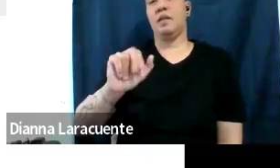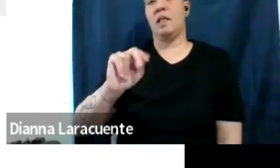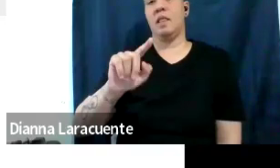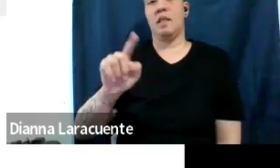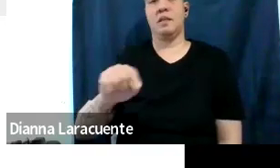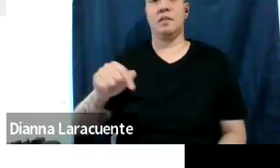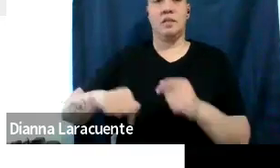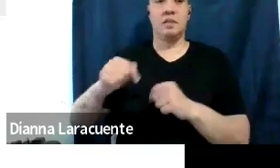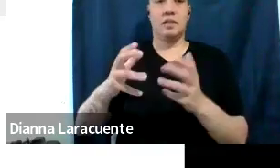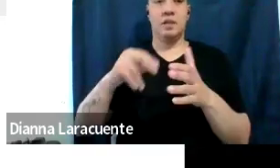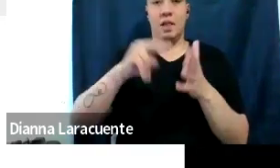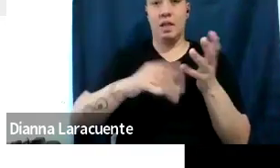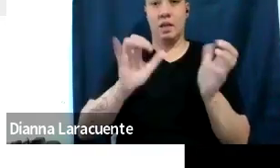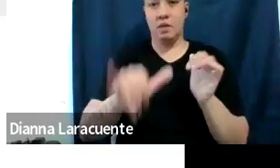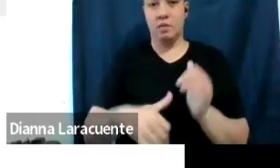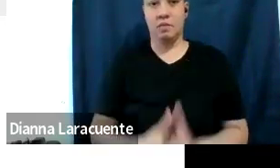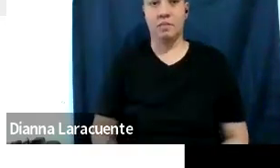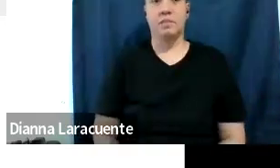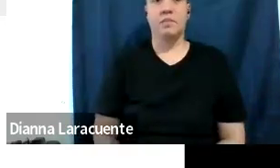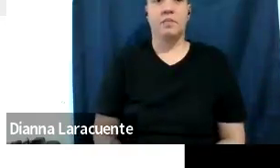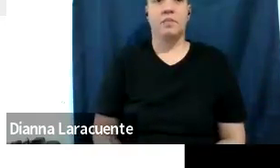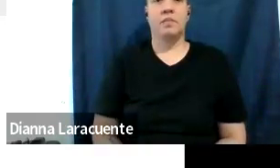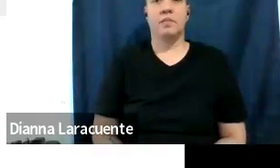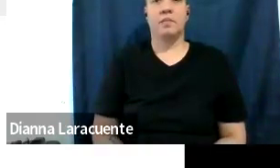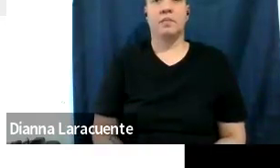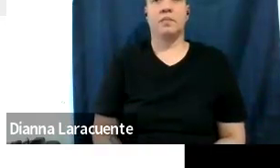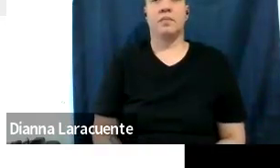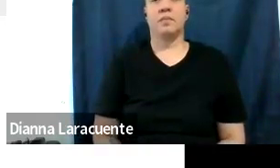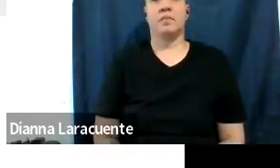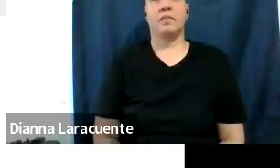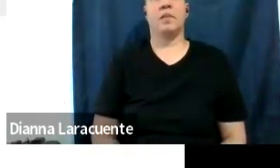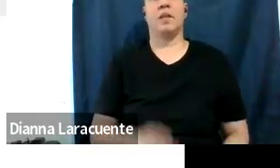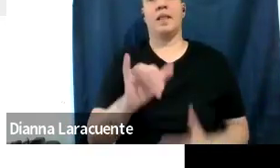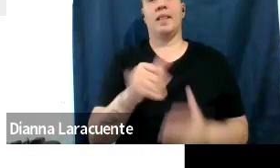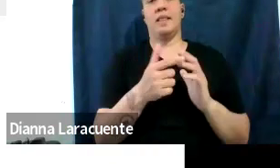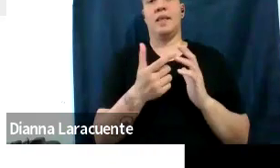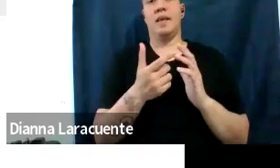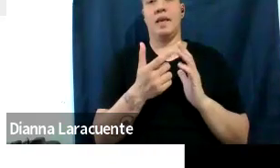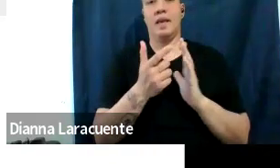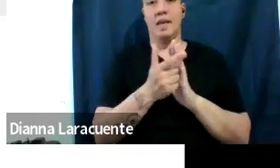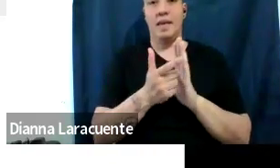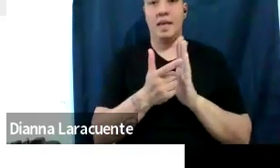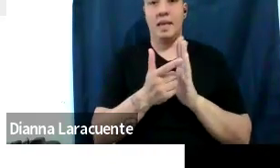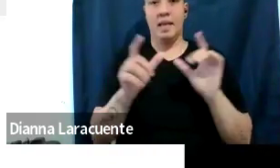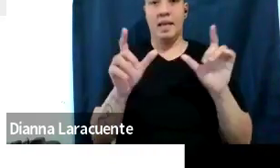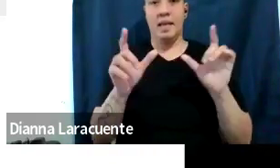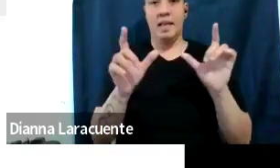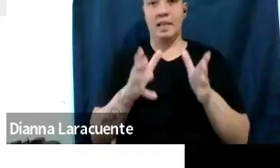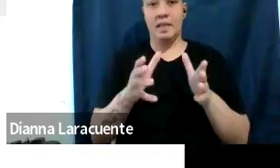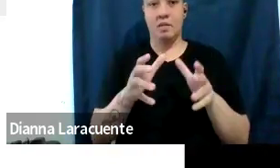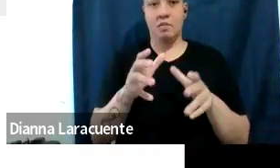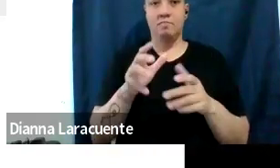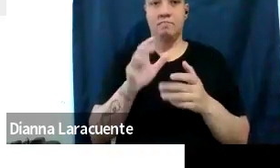atrás. Yo quiero leer esto, porque este licenciado capta perfectamente